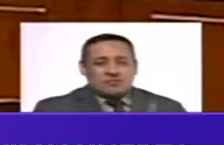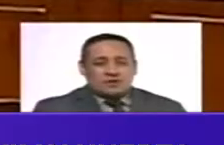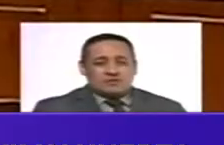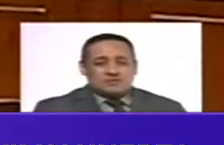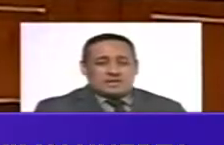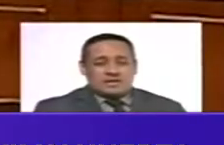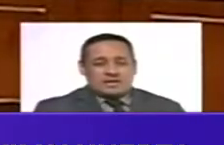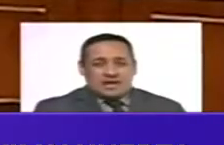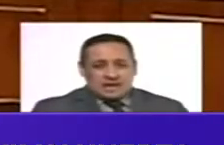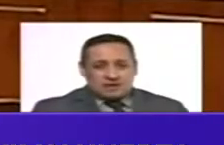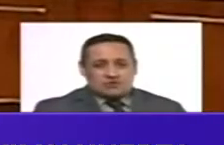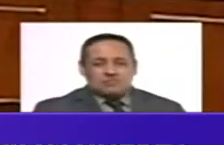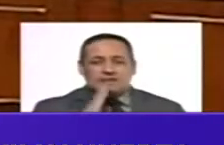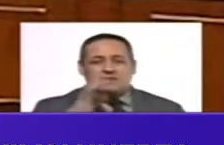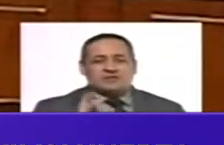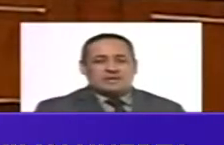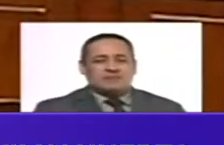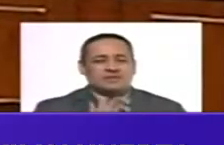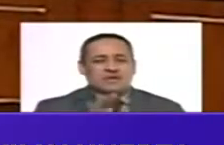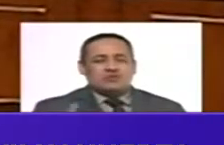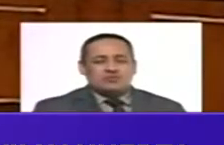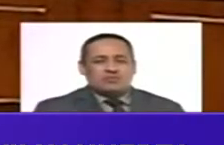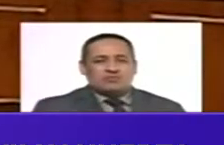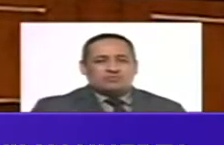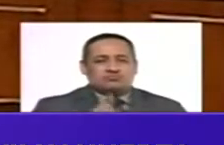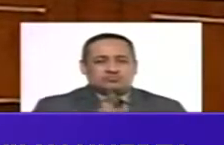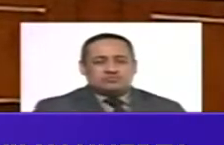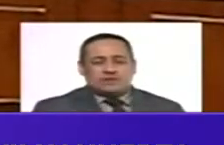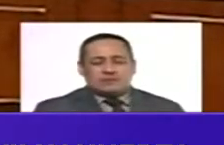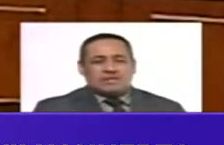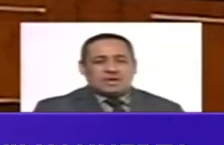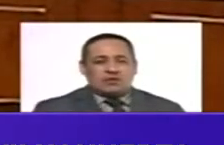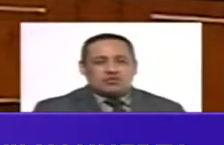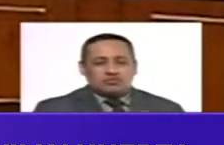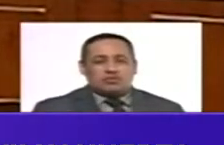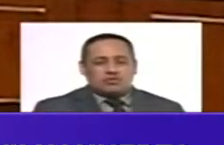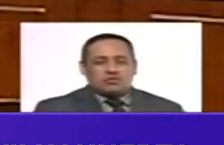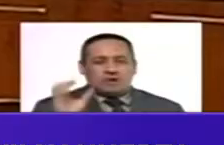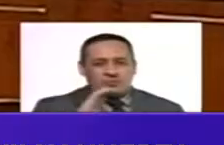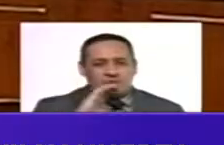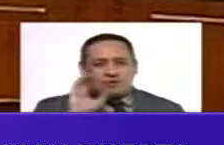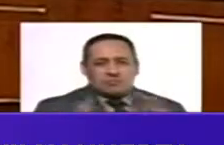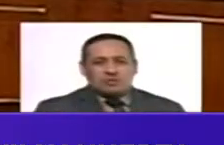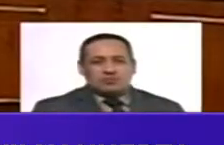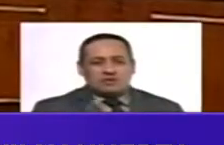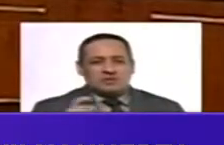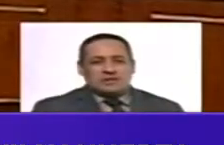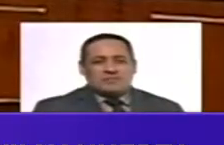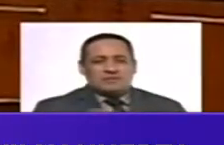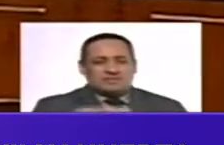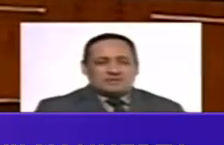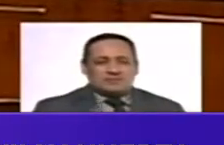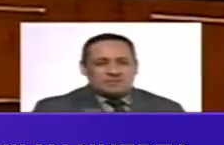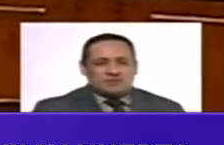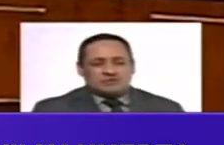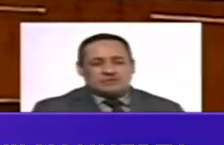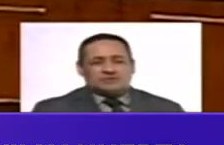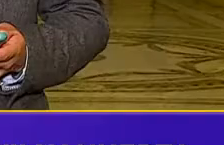que las disposiciones que se le ha emitido al nuevo comandante general, que continúe con la búsqueda y ubicación de captura de esas